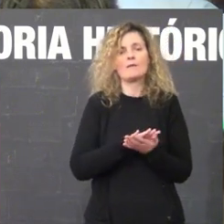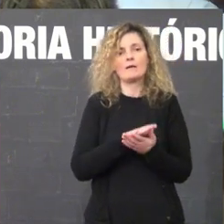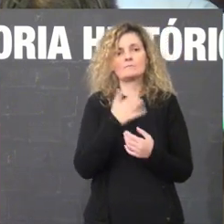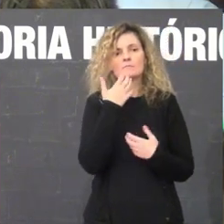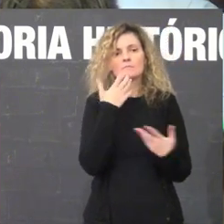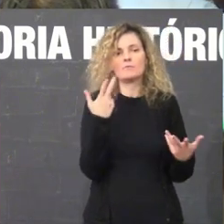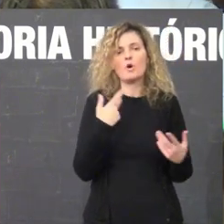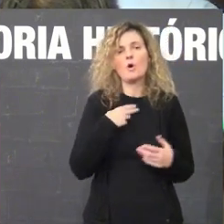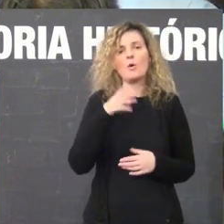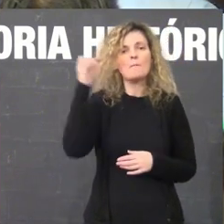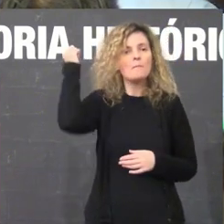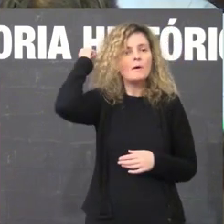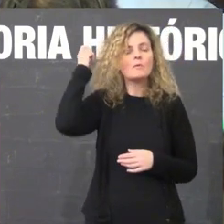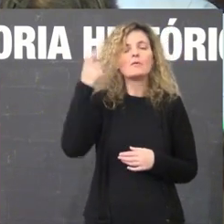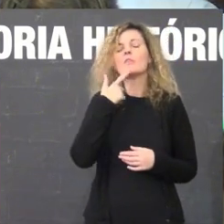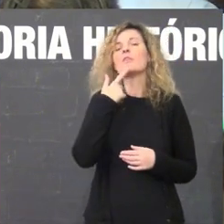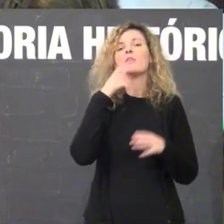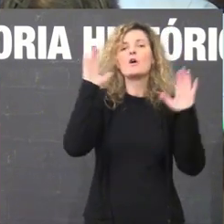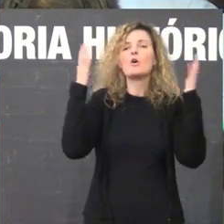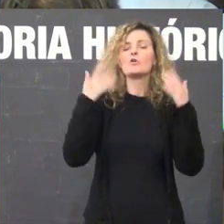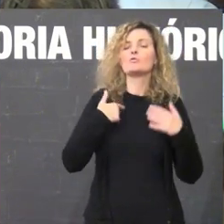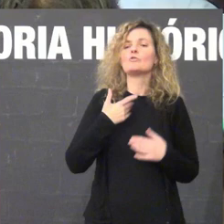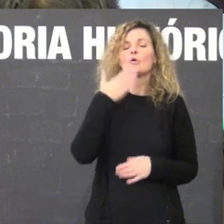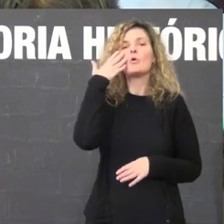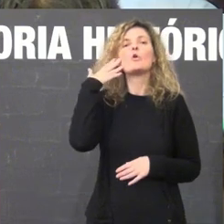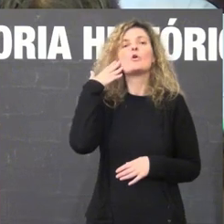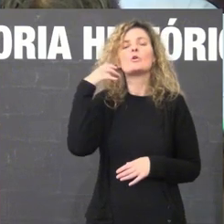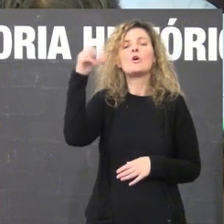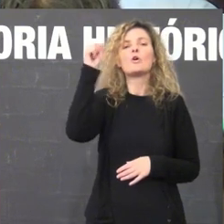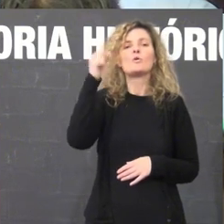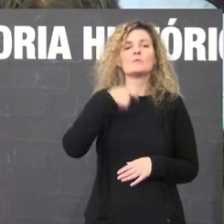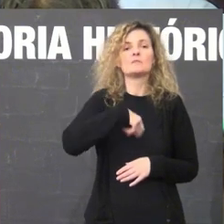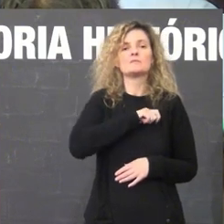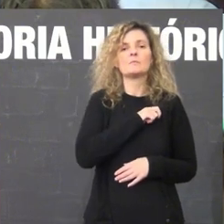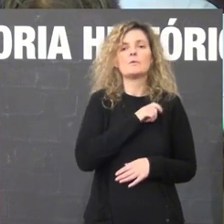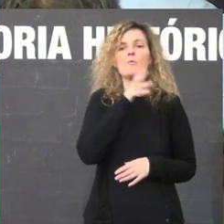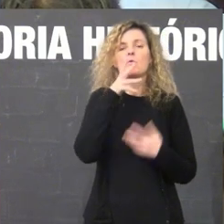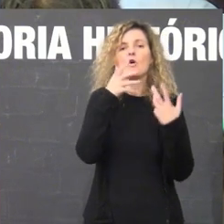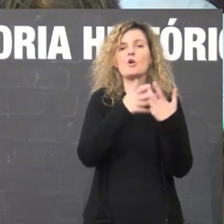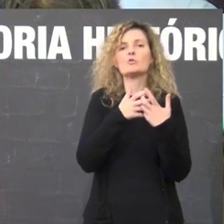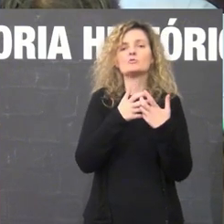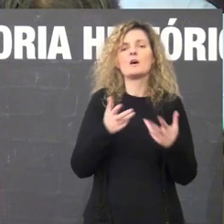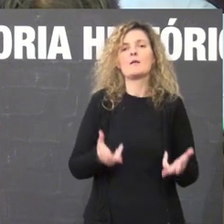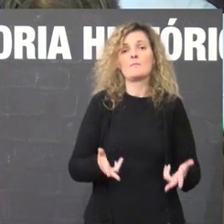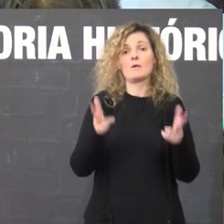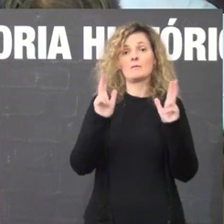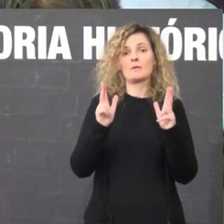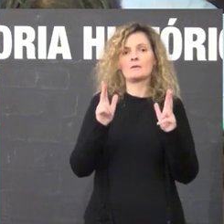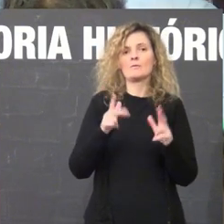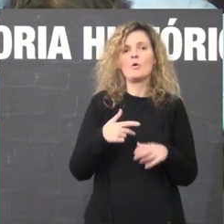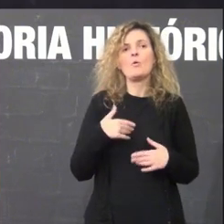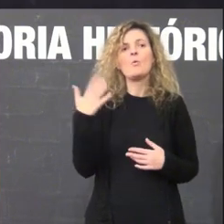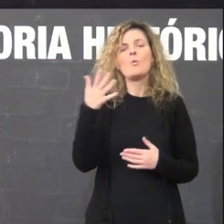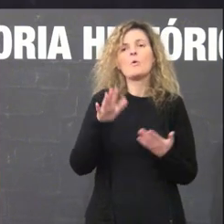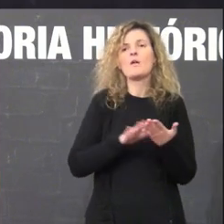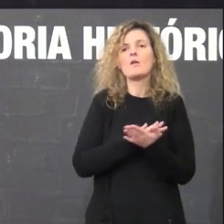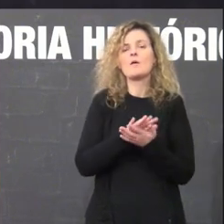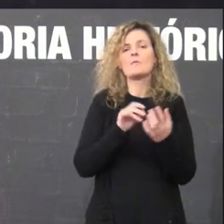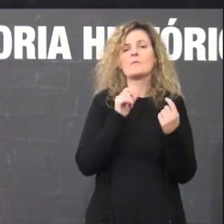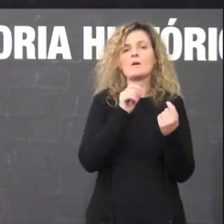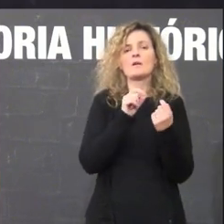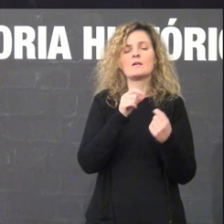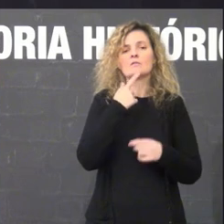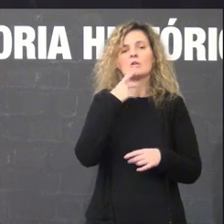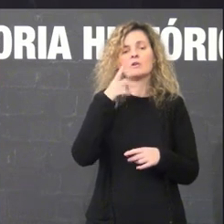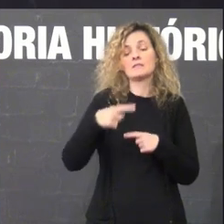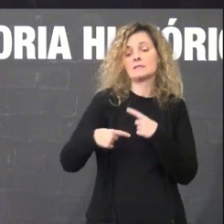Pablo Iglesias decía en el congreso estoy orgulloso de los comunistas españoles porque lucharon por la democracia o cuando se disputó el relato